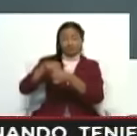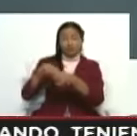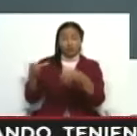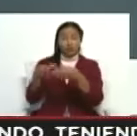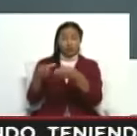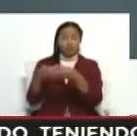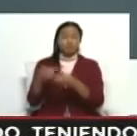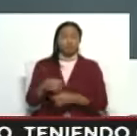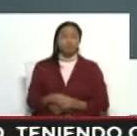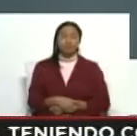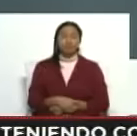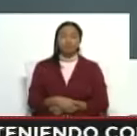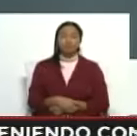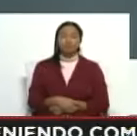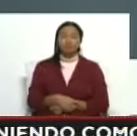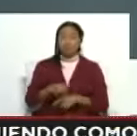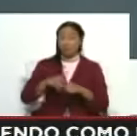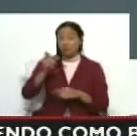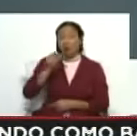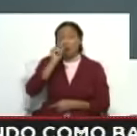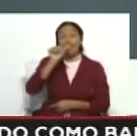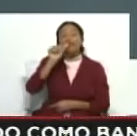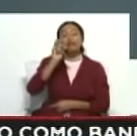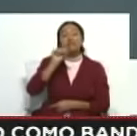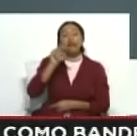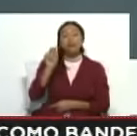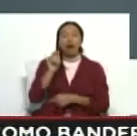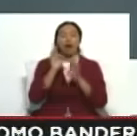Porque el propio Samar ha confesado